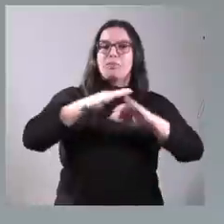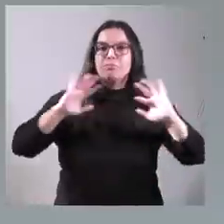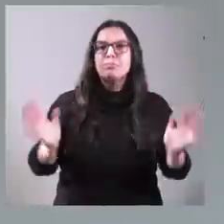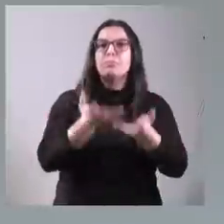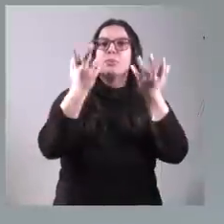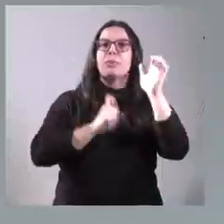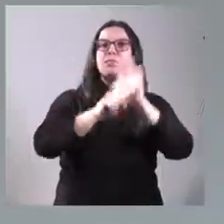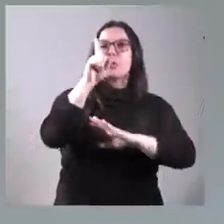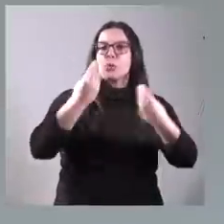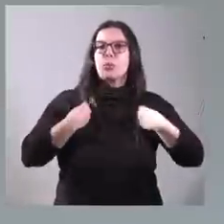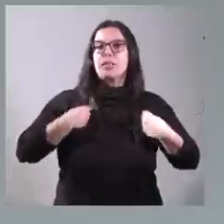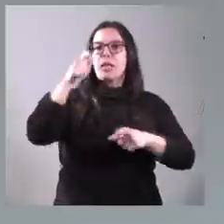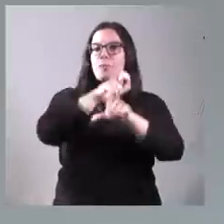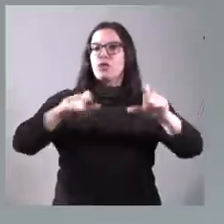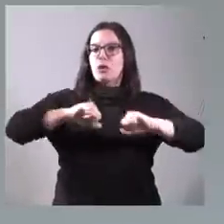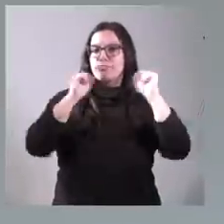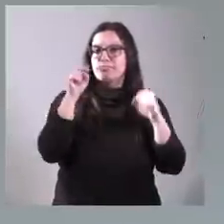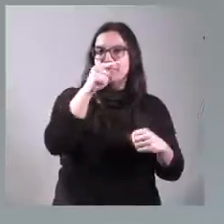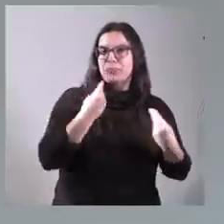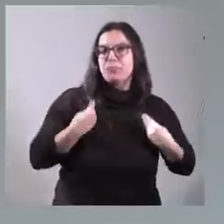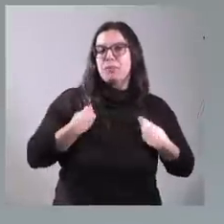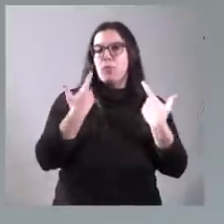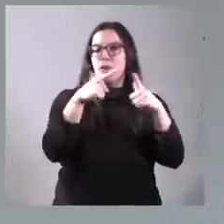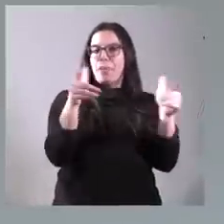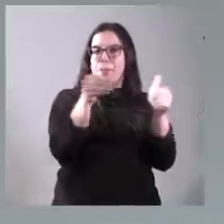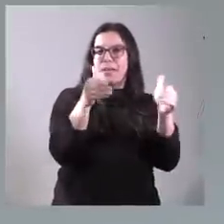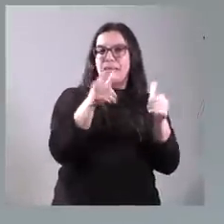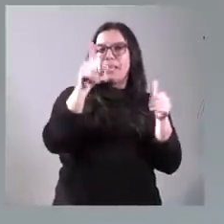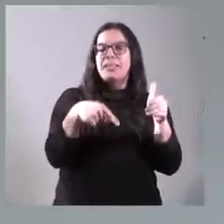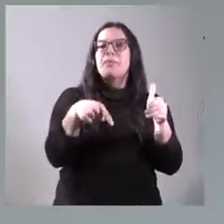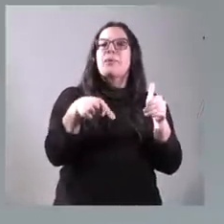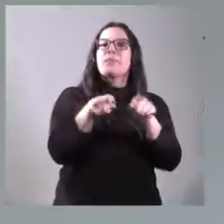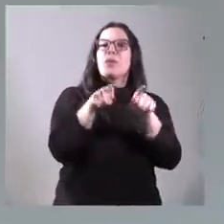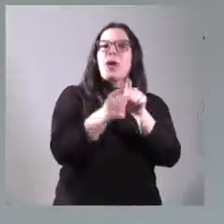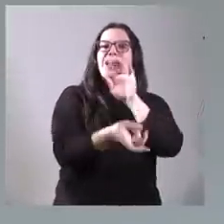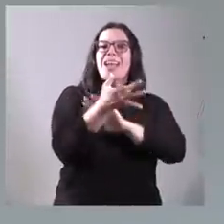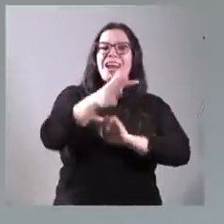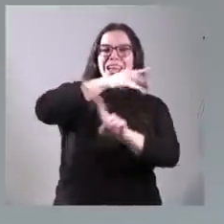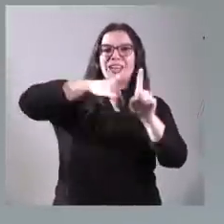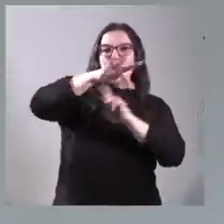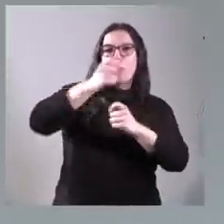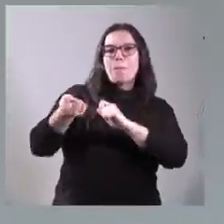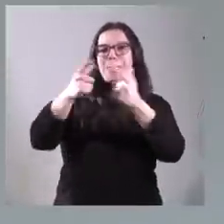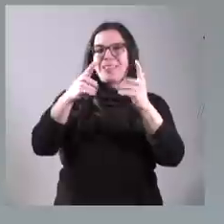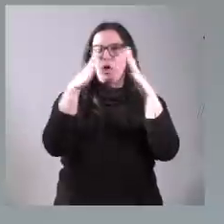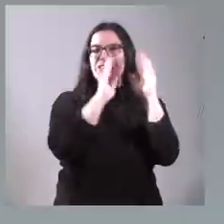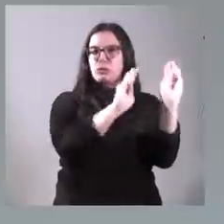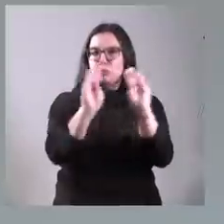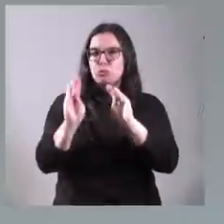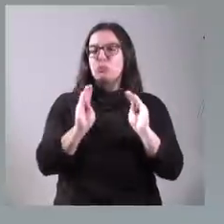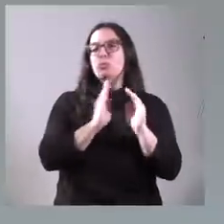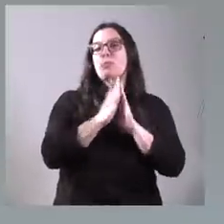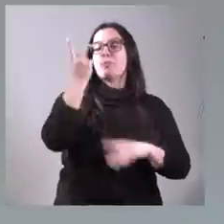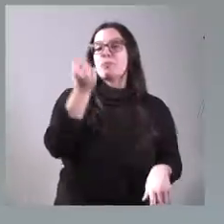desarrollo vital de los residentes en unidades pequeñas y diseñar entornos similares a los domésticos el presupuesto